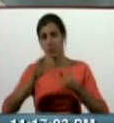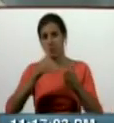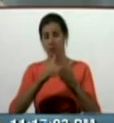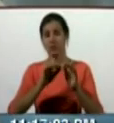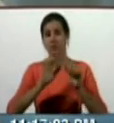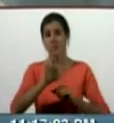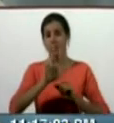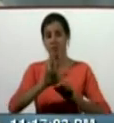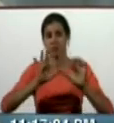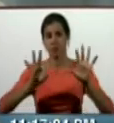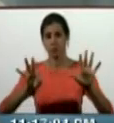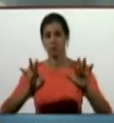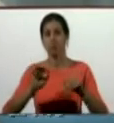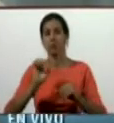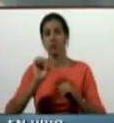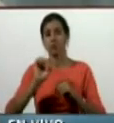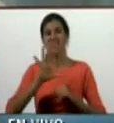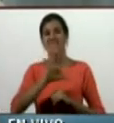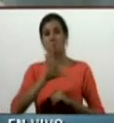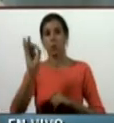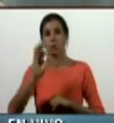7.505.338, con el